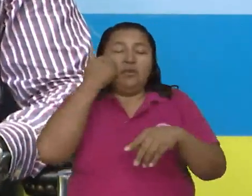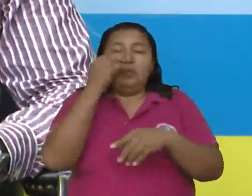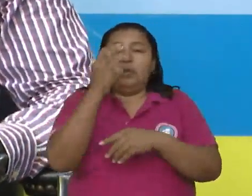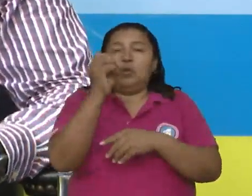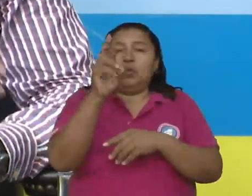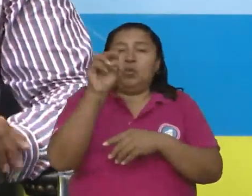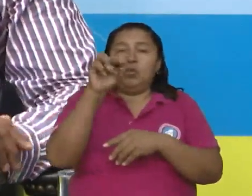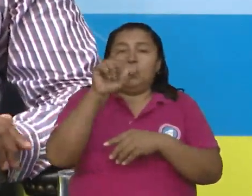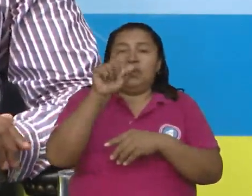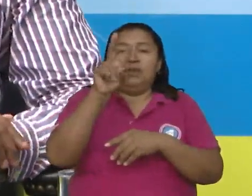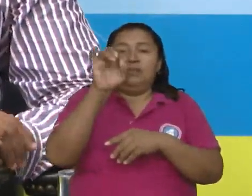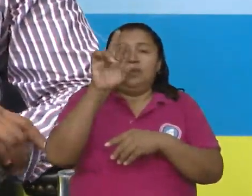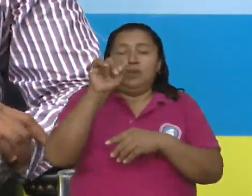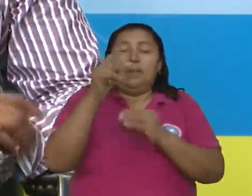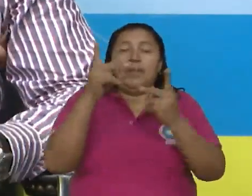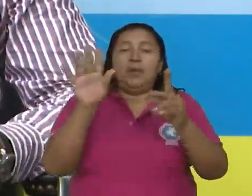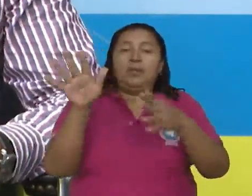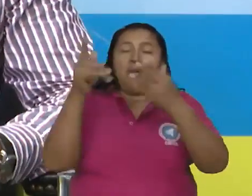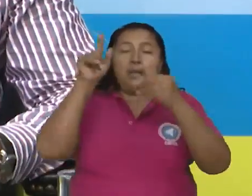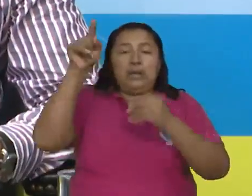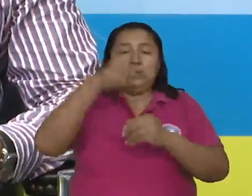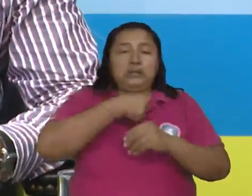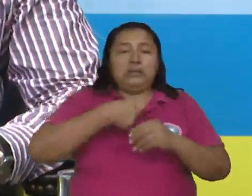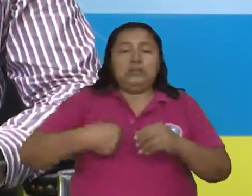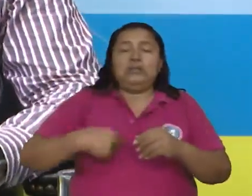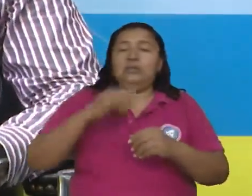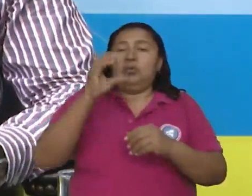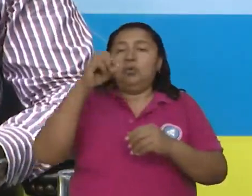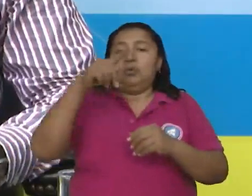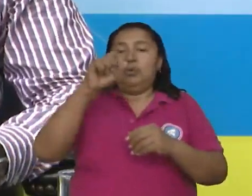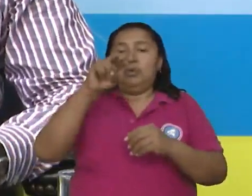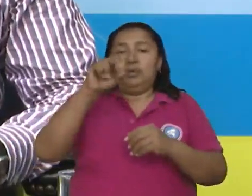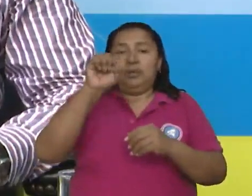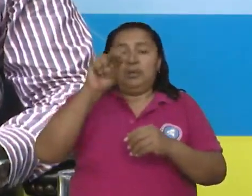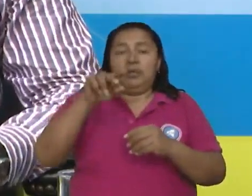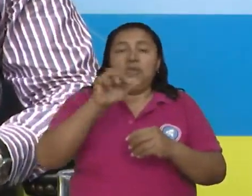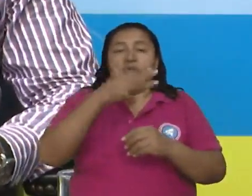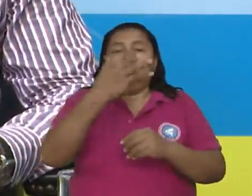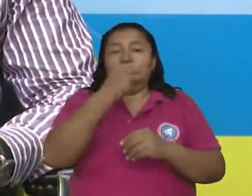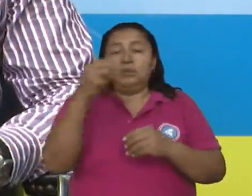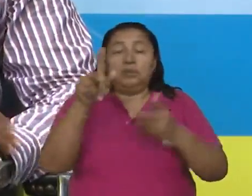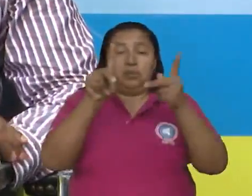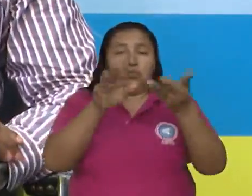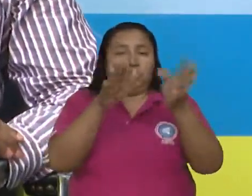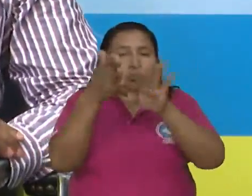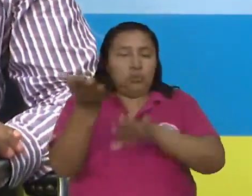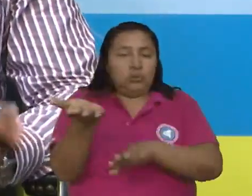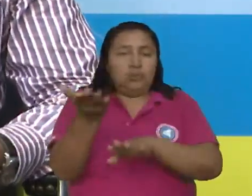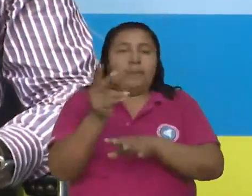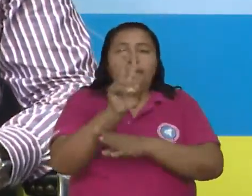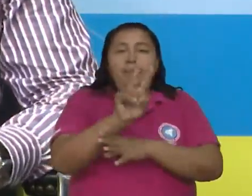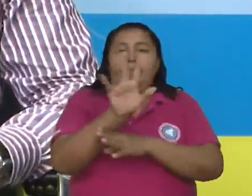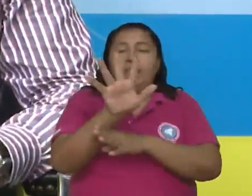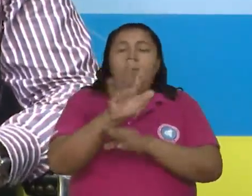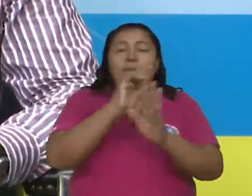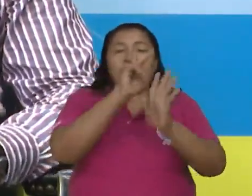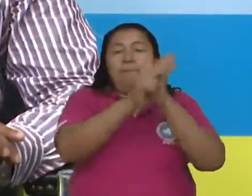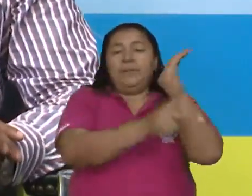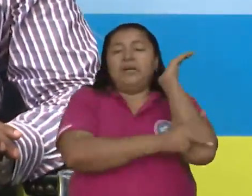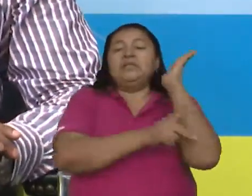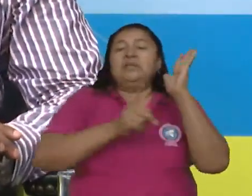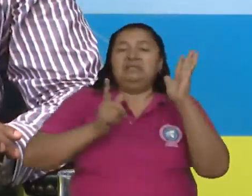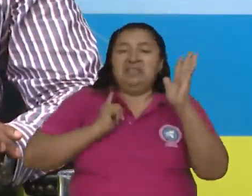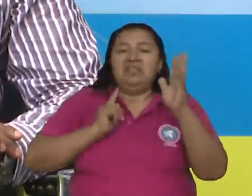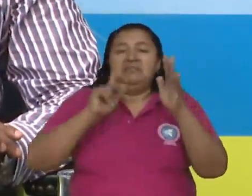la mayoría obviamente en la China continental, más de 900 personas fallecidas y 25 países ya